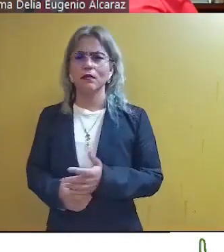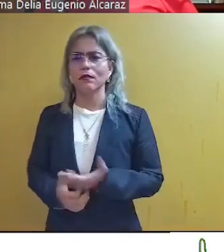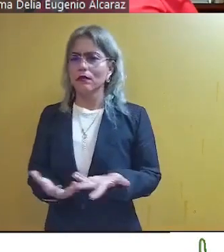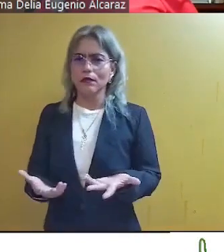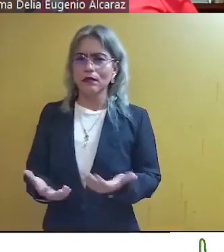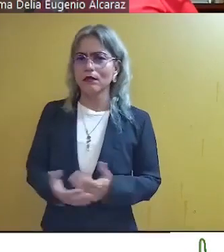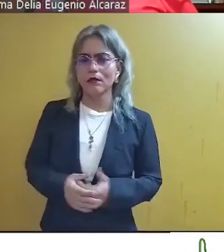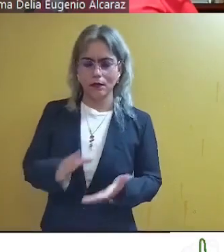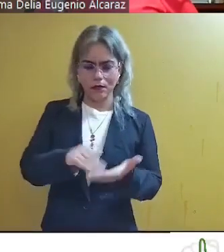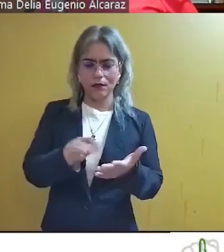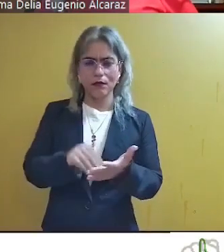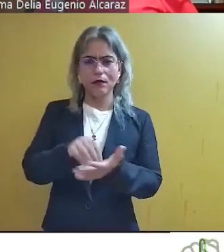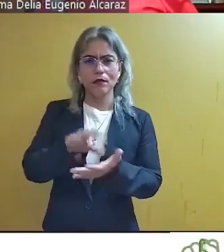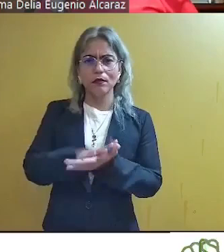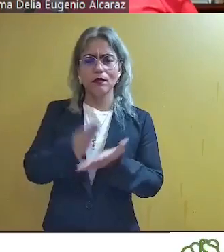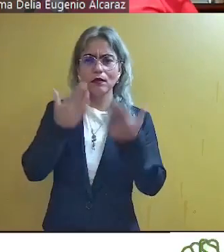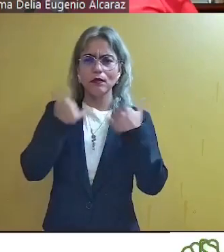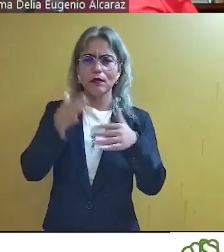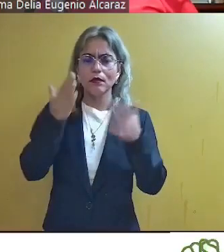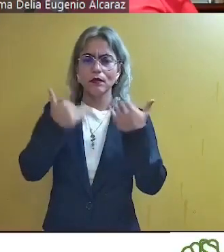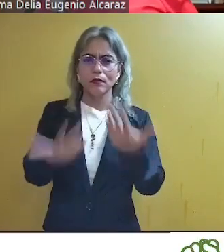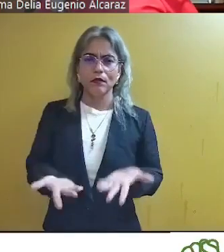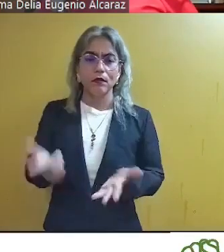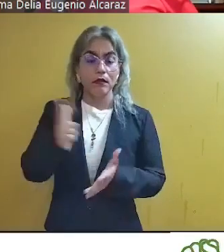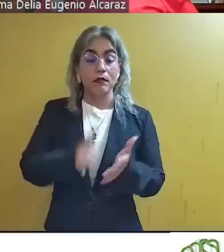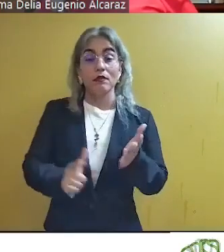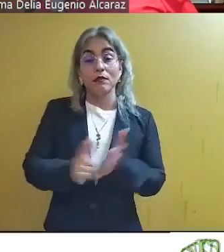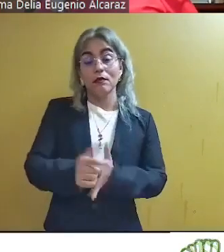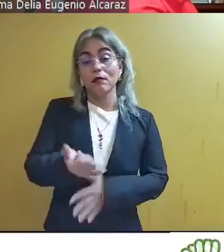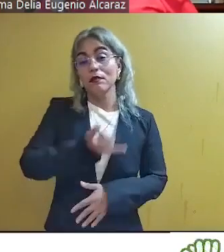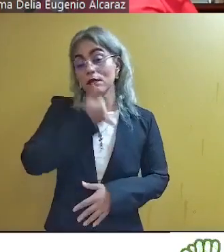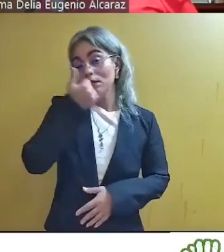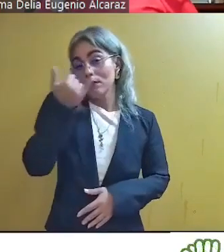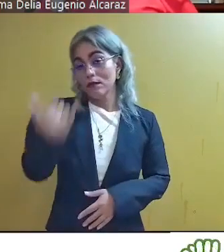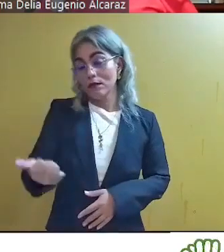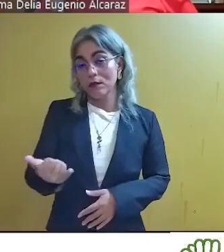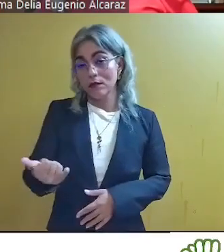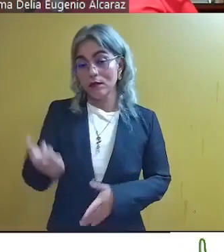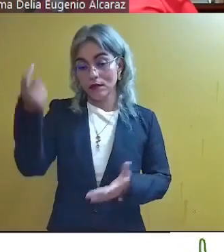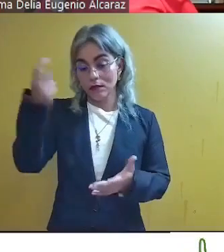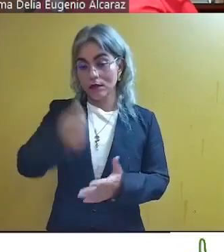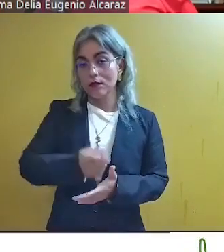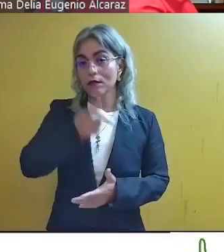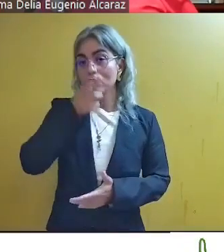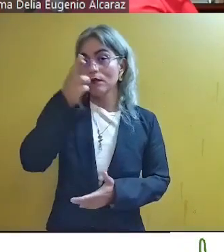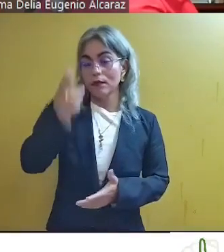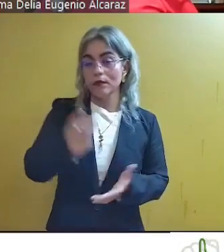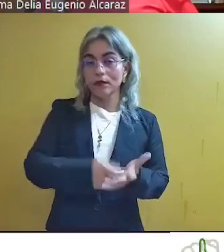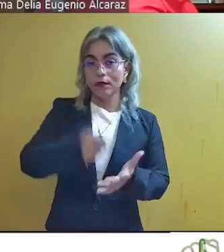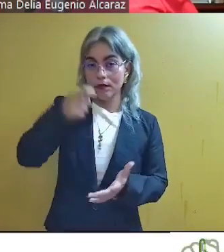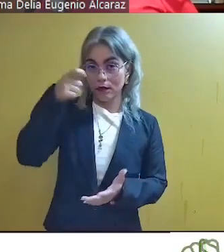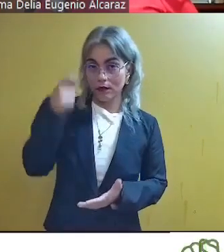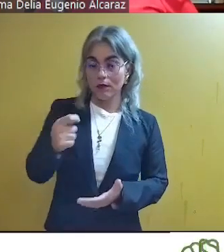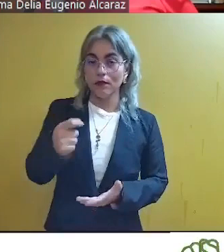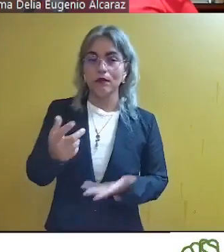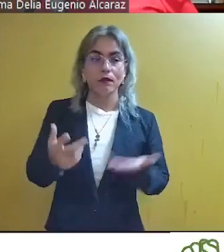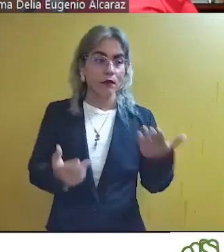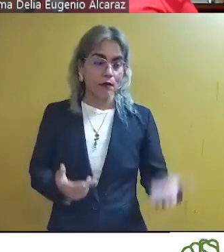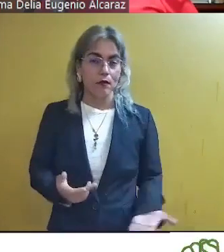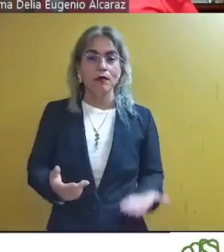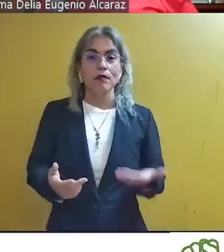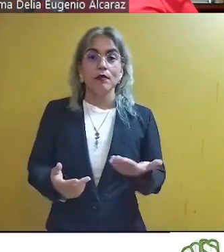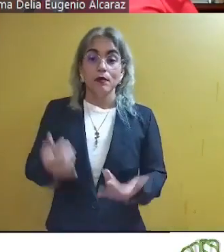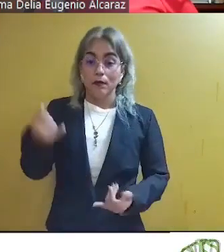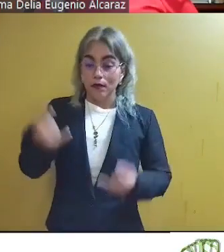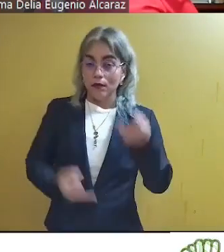Además, al haber resultado ilegal la introducción a juicio de un dictamen exhibido por un ente ajeno al juicio, su contenido carece de eficacia jurídica